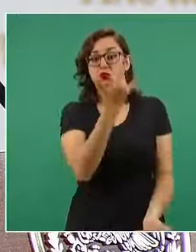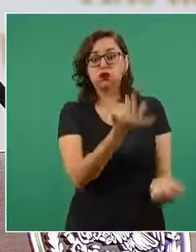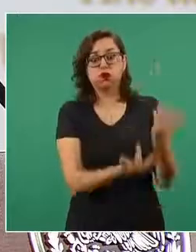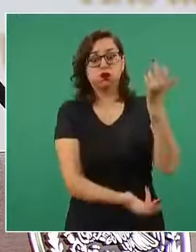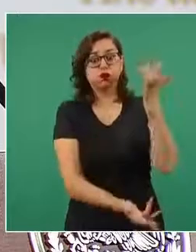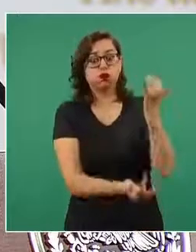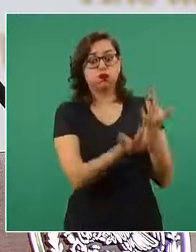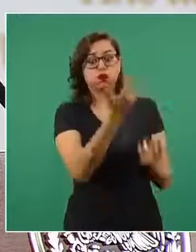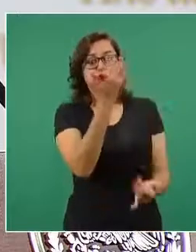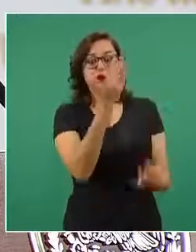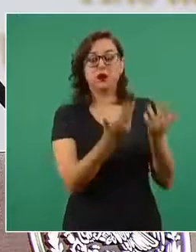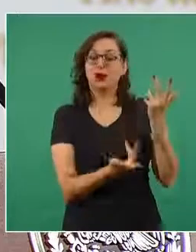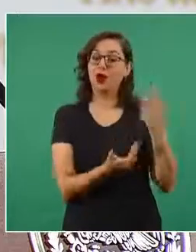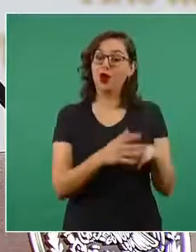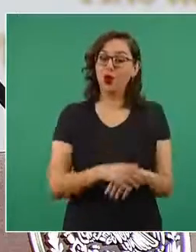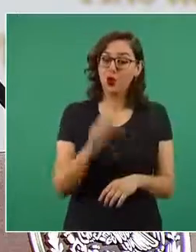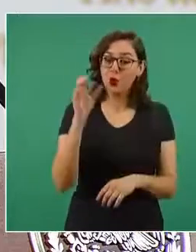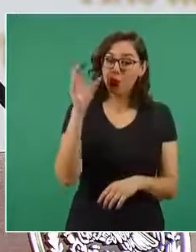donde estaban las boletas.